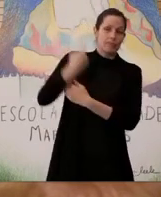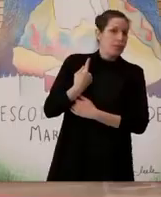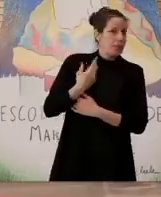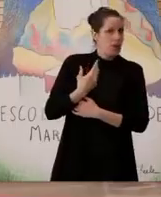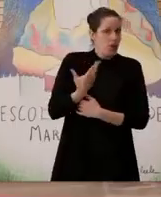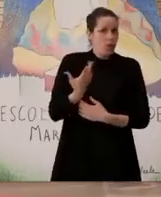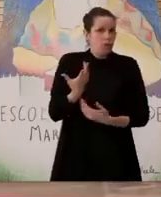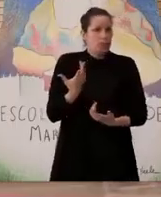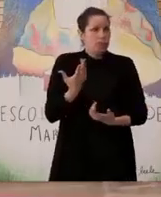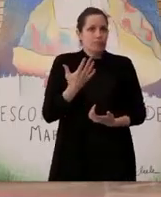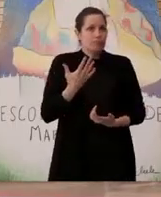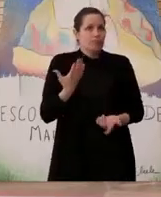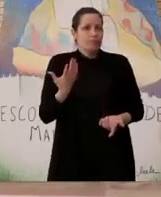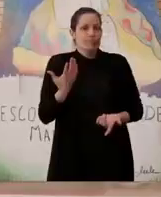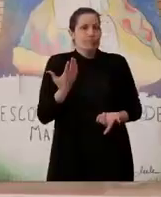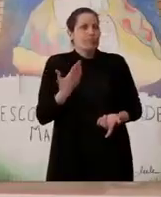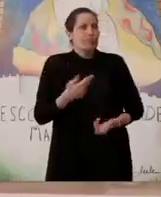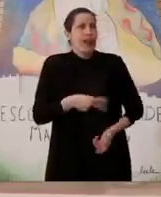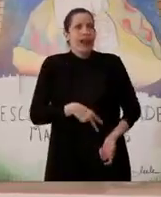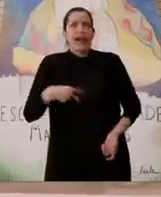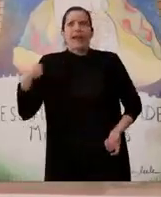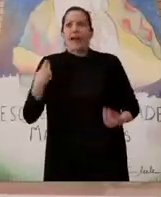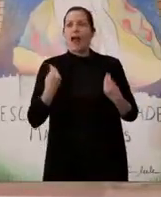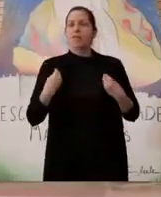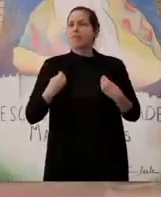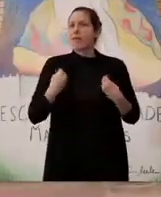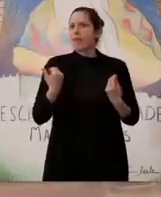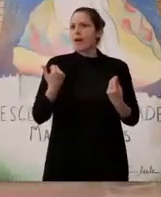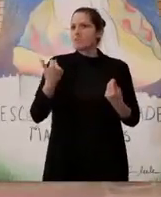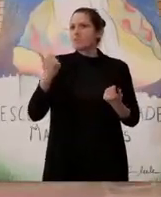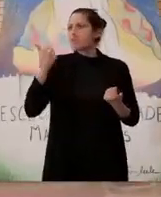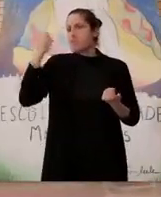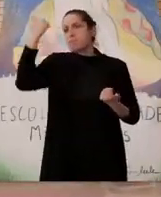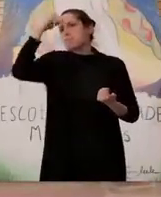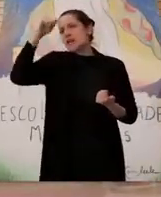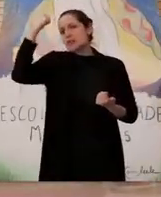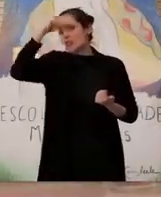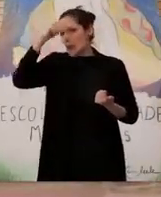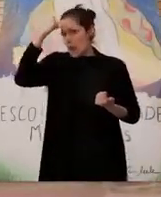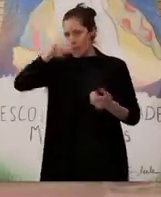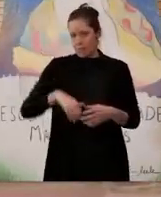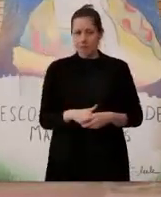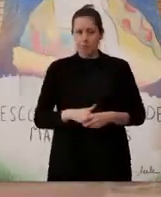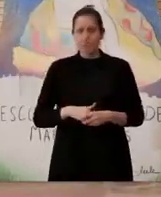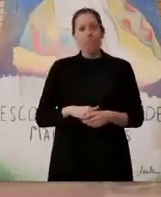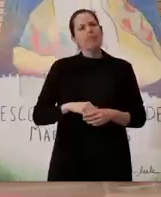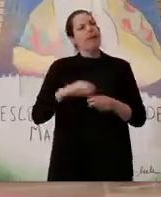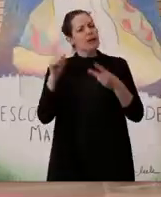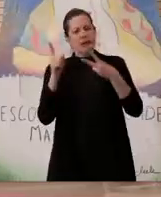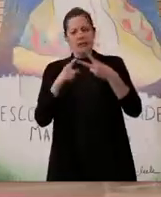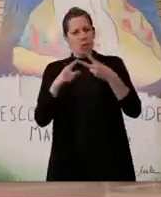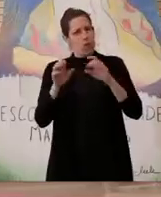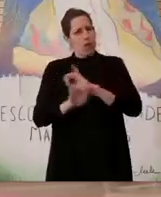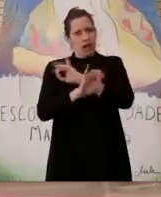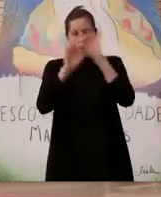tanto a vida municipal está muy masculinizada y hay que darle un aborta primera cuestión y segunda cuestión tengo que quedar muy claro